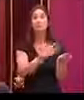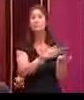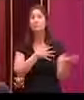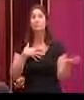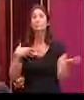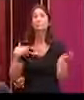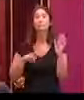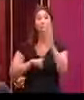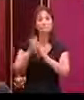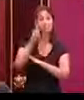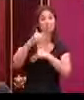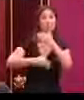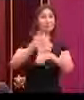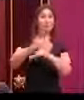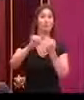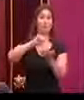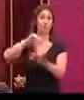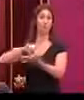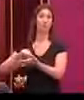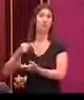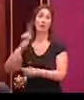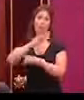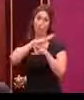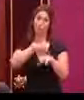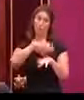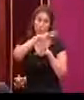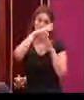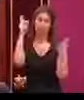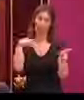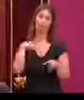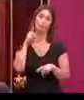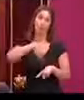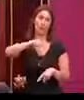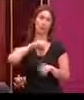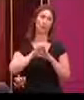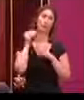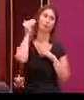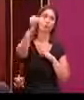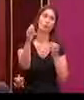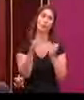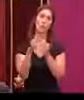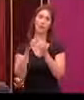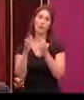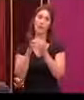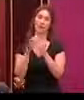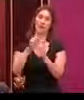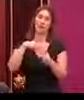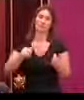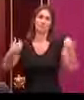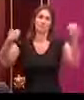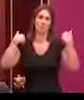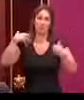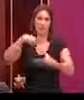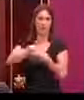a evolucionar también como ciudad, no olvidemos que somos el futuro de Granada y que, por tanto, es nuestra responsabilidad